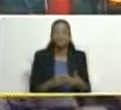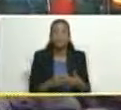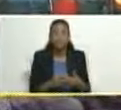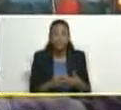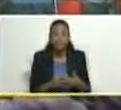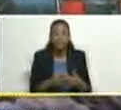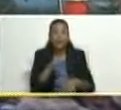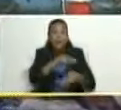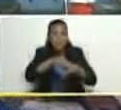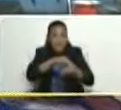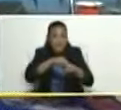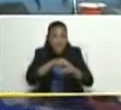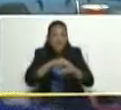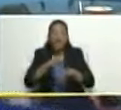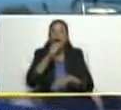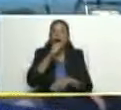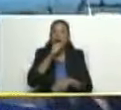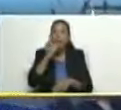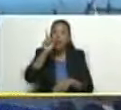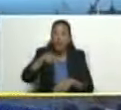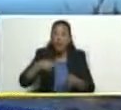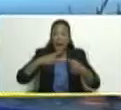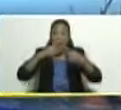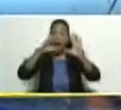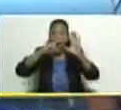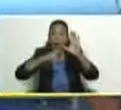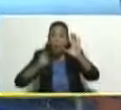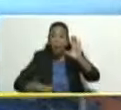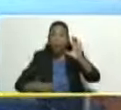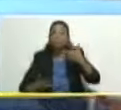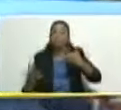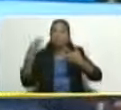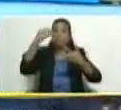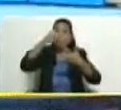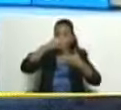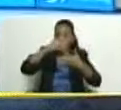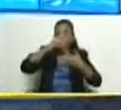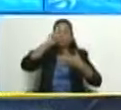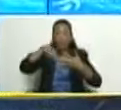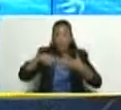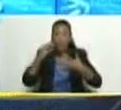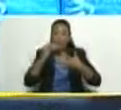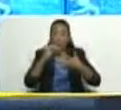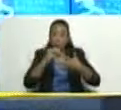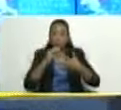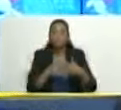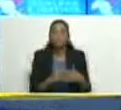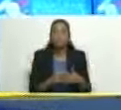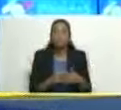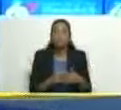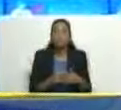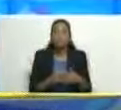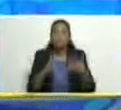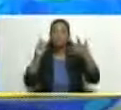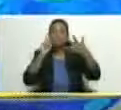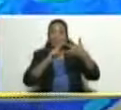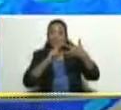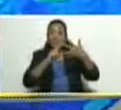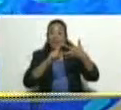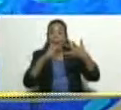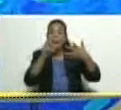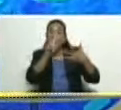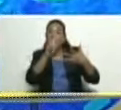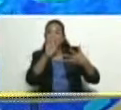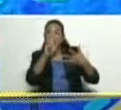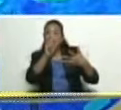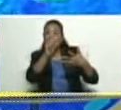y el Ministerio de Agua y Energía Eléctrica en el segundo vértice de Vivienda y Hábitat. En el tercer